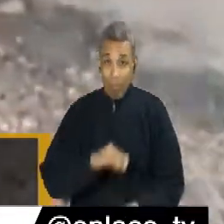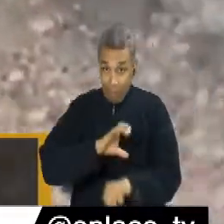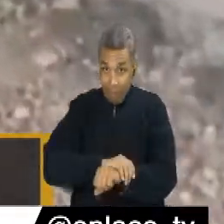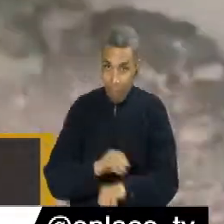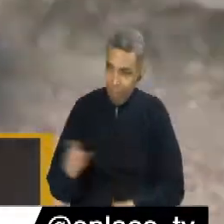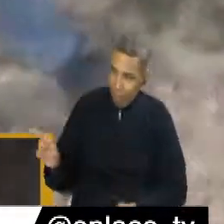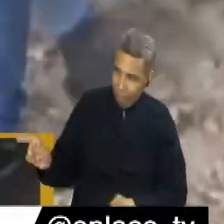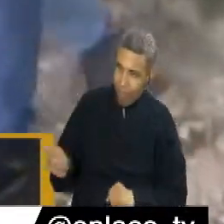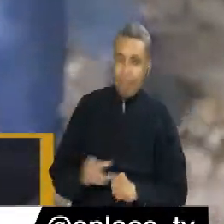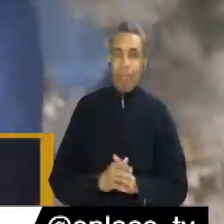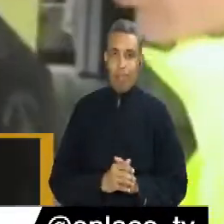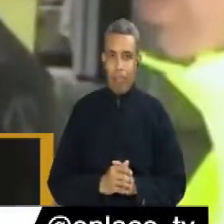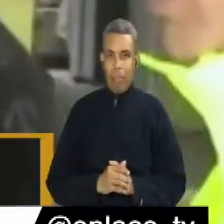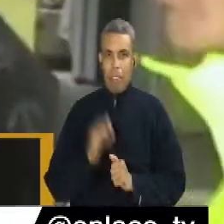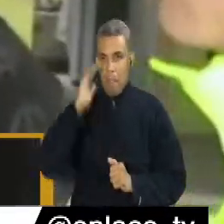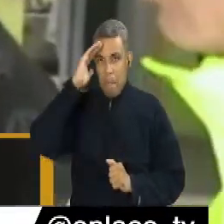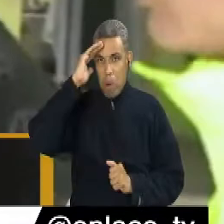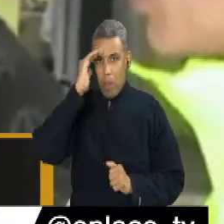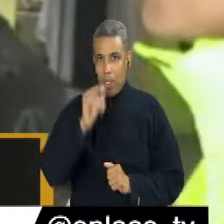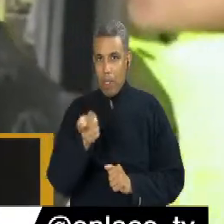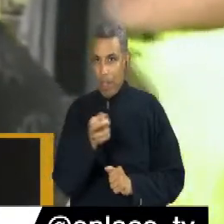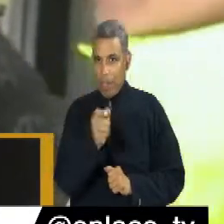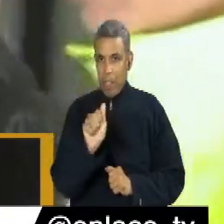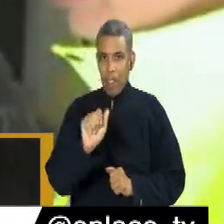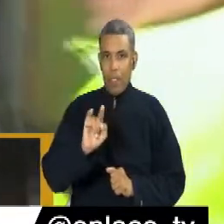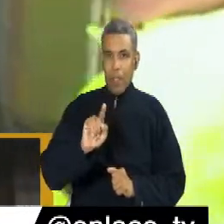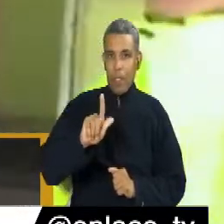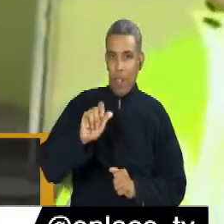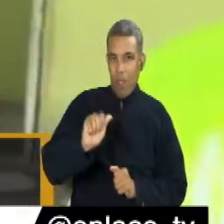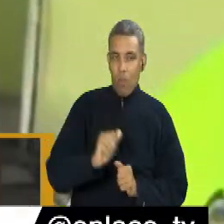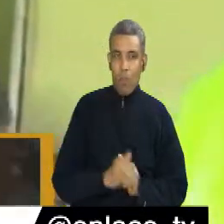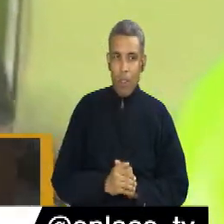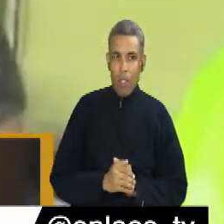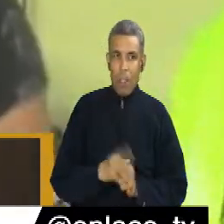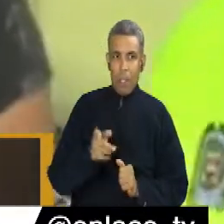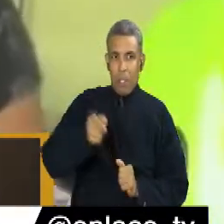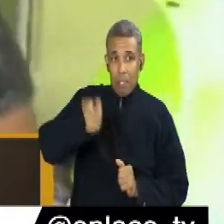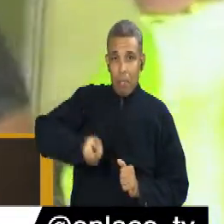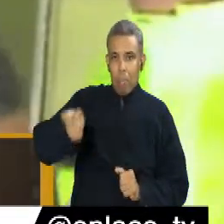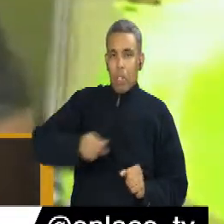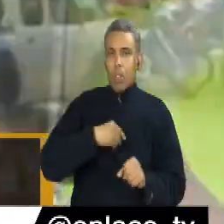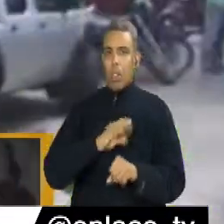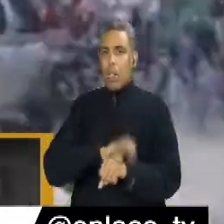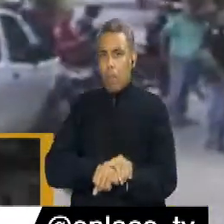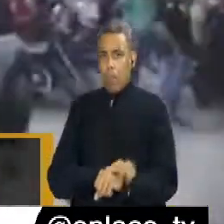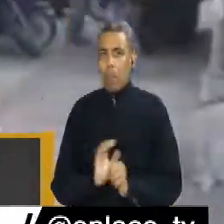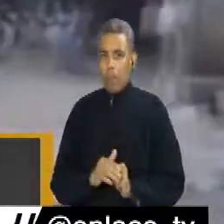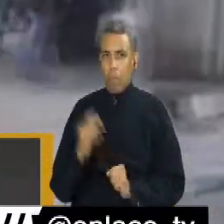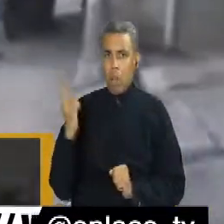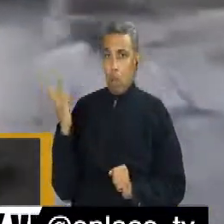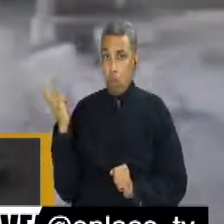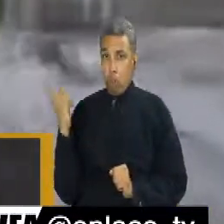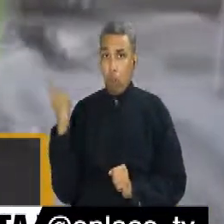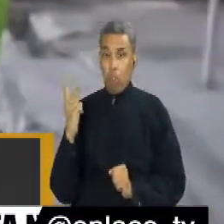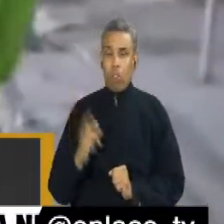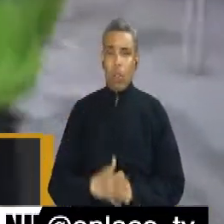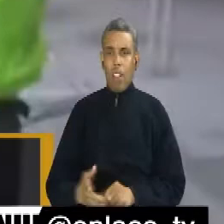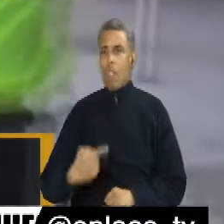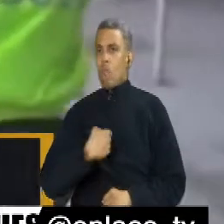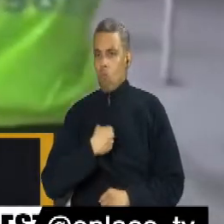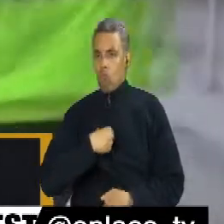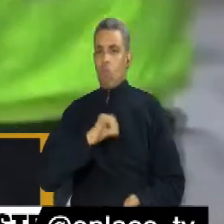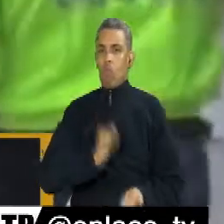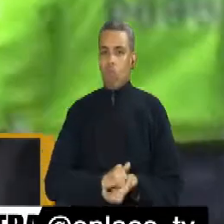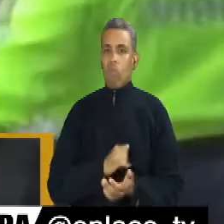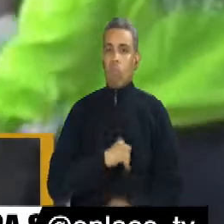son capturados por integrantes del Gaula de la Policía Nacional. Los capturados, según las autoridades, se hacían pasar como integrantes del ELN para intimidar a